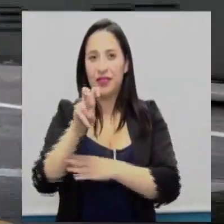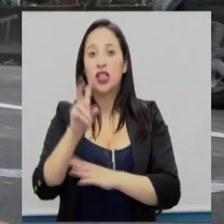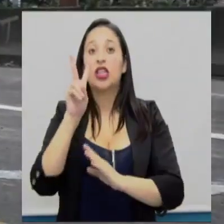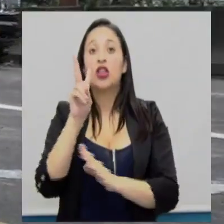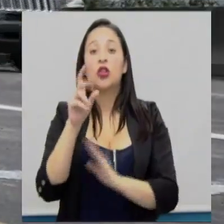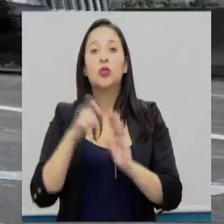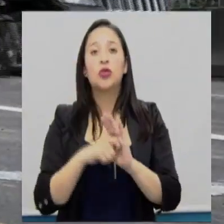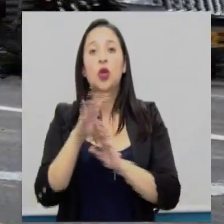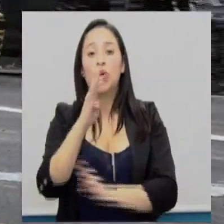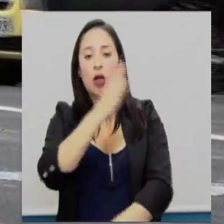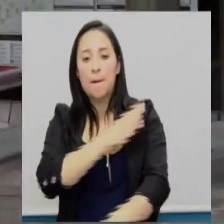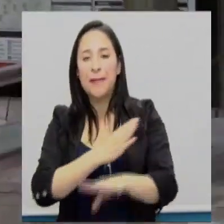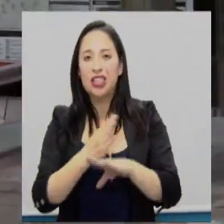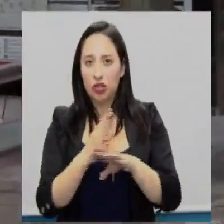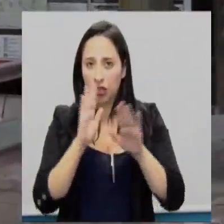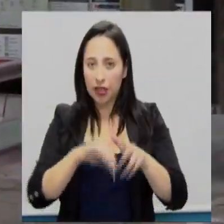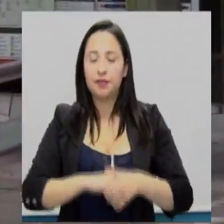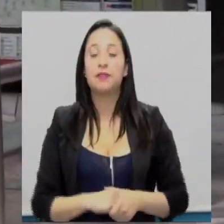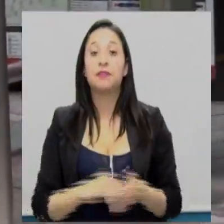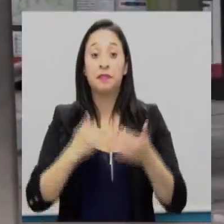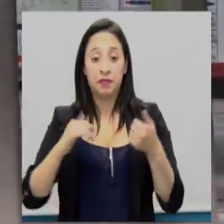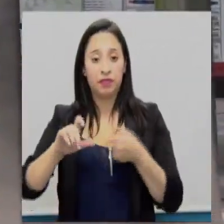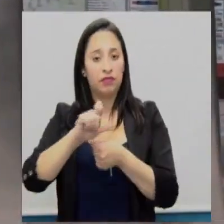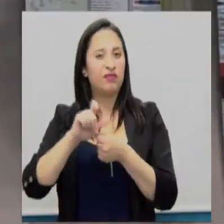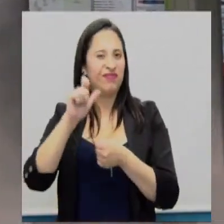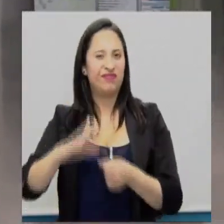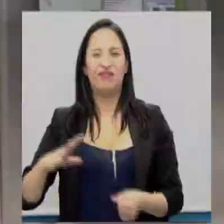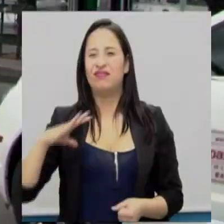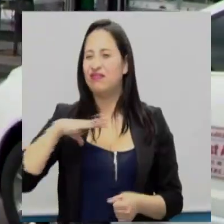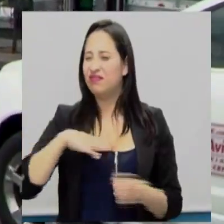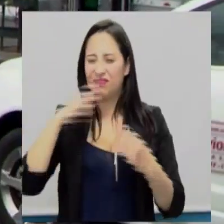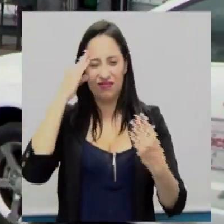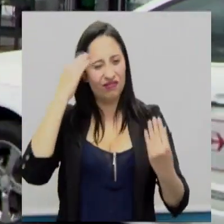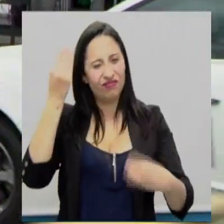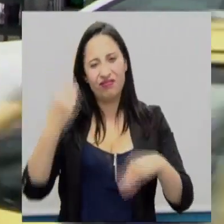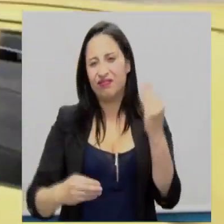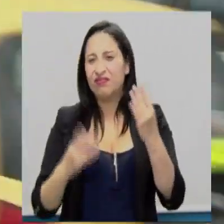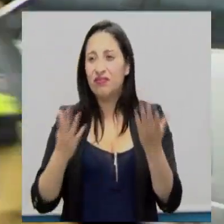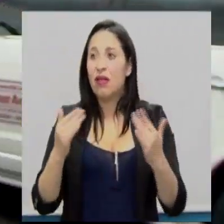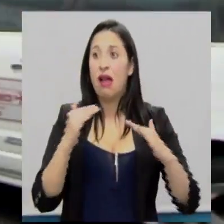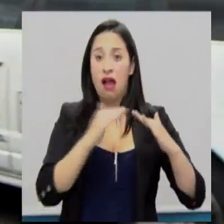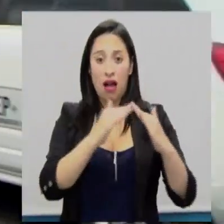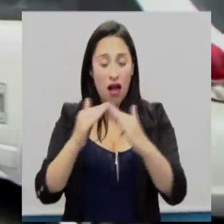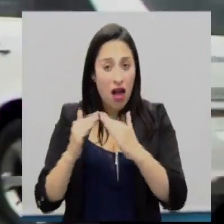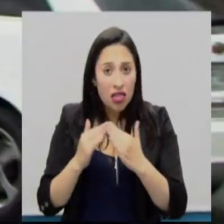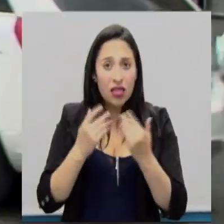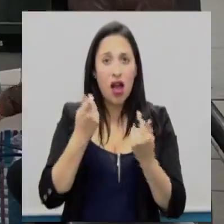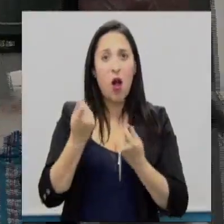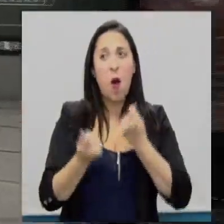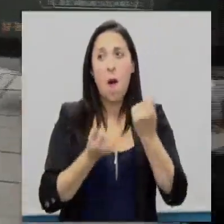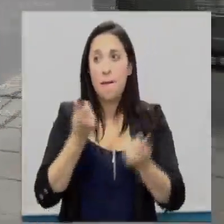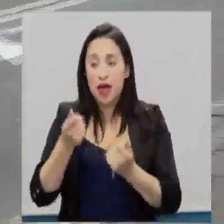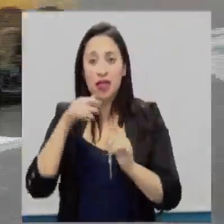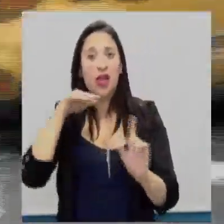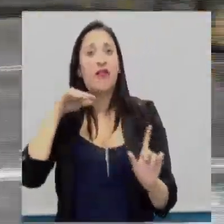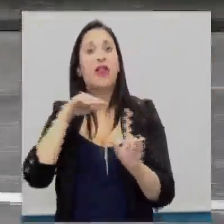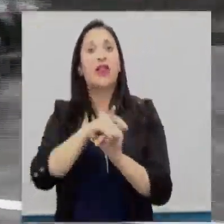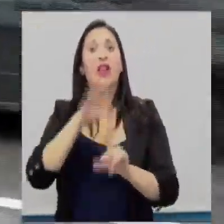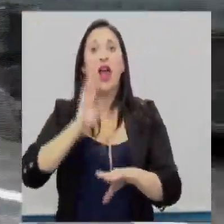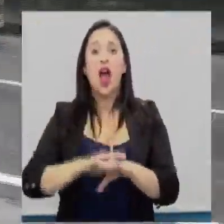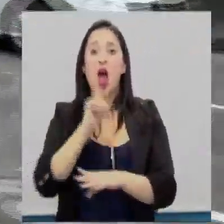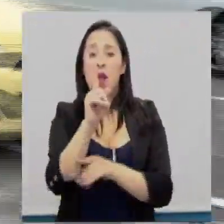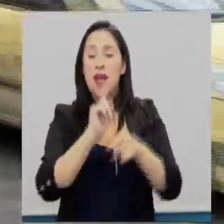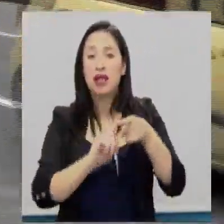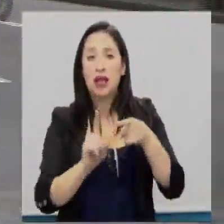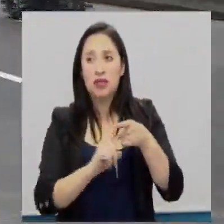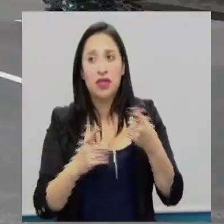un valor de 2.4 billones. Los ciudadanos han mostrado su inconformidad, ya que aseguran que sus viviendas y el comercio se